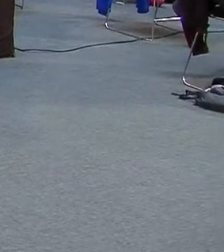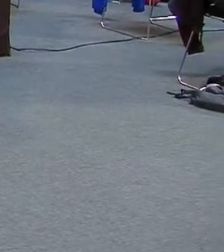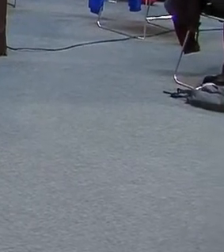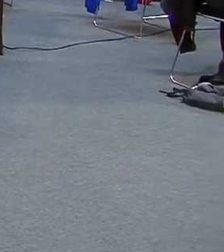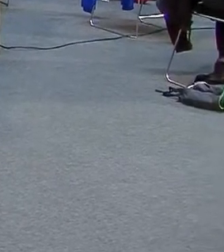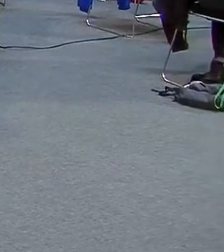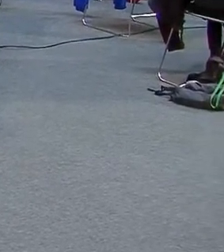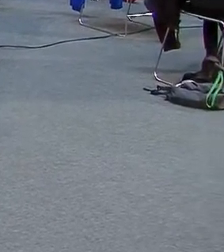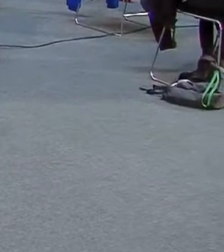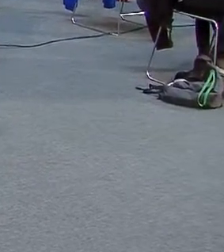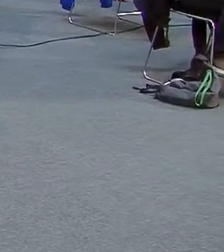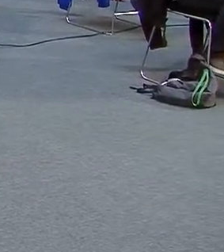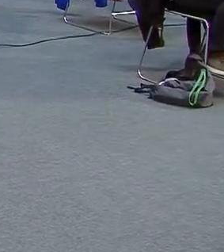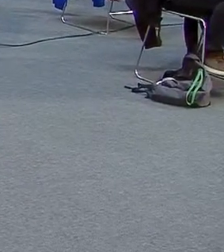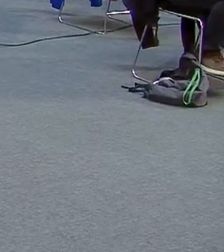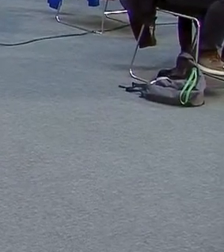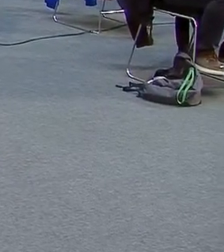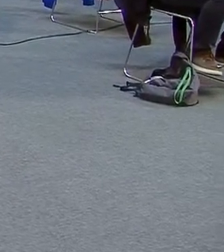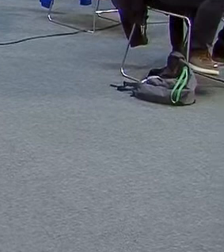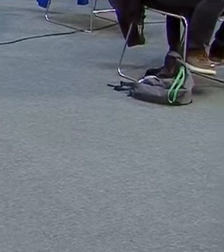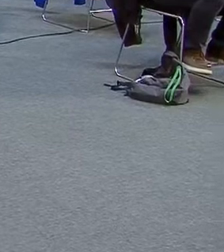agarrar a tres periódicos